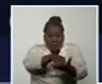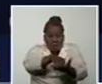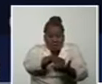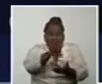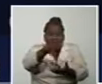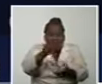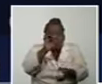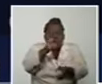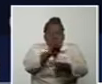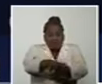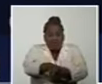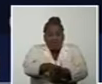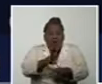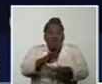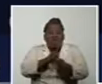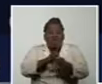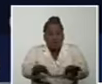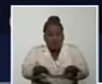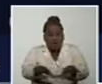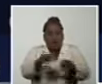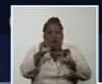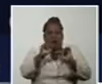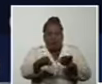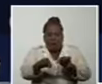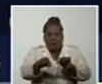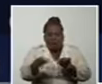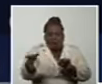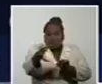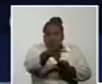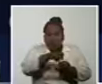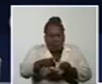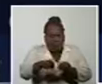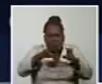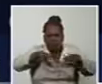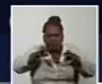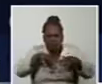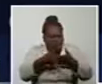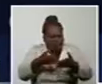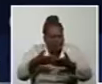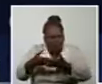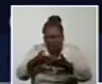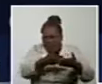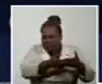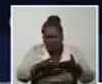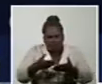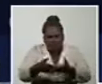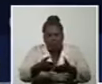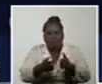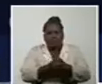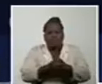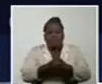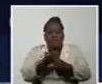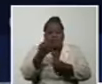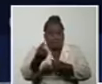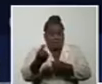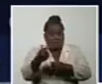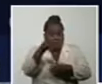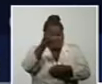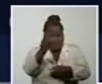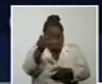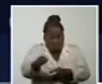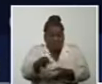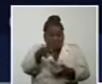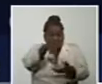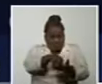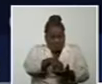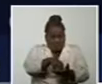la provincia o la ciudad donde comenzó las primeras manifestaciones en China,